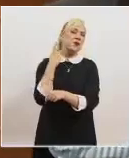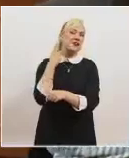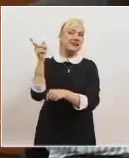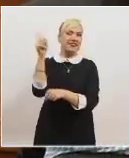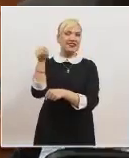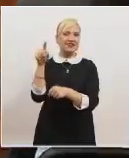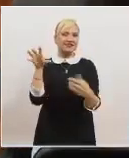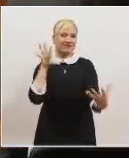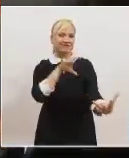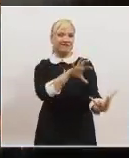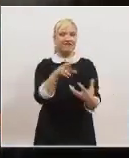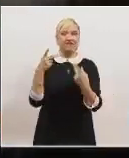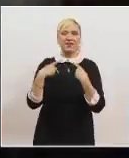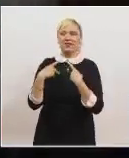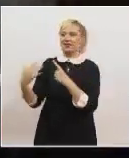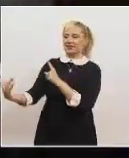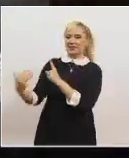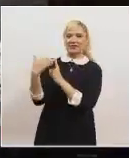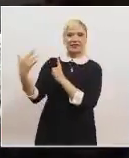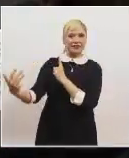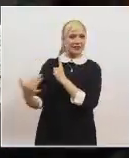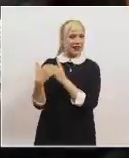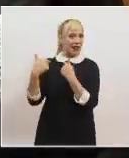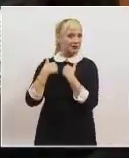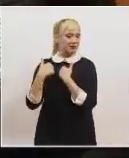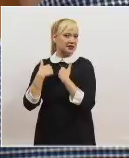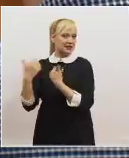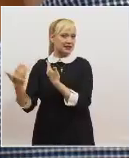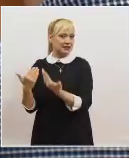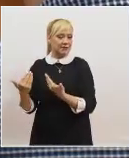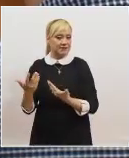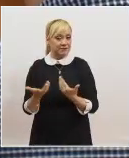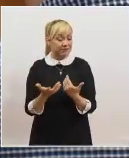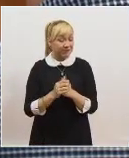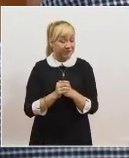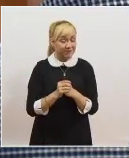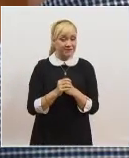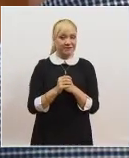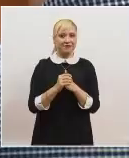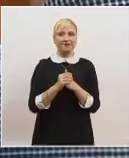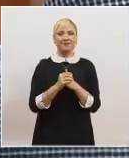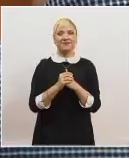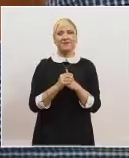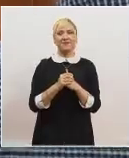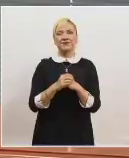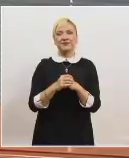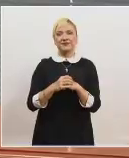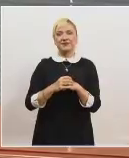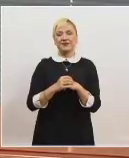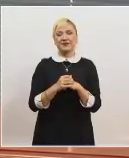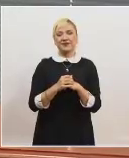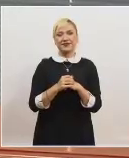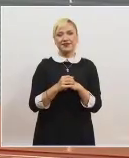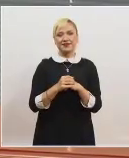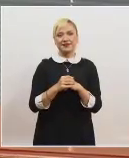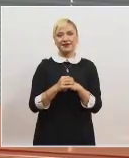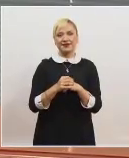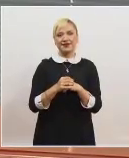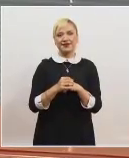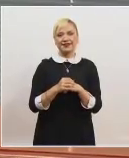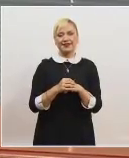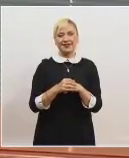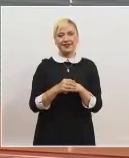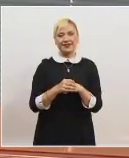Al participar en la conferencia Populismo, Democracia y Poder Judicial en la Escuela Federal de Formación Judicial, el investigador de la UNAM,